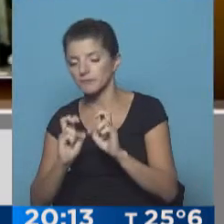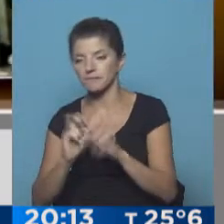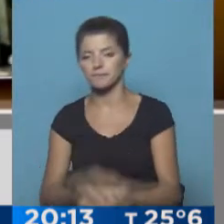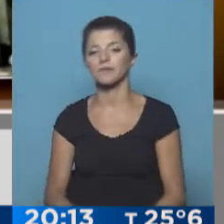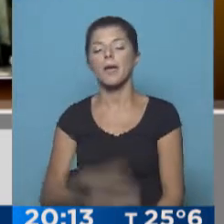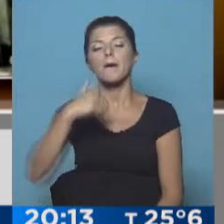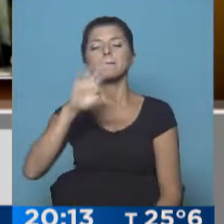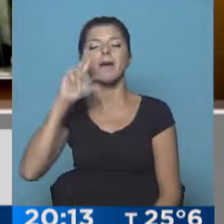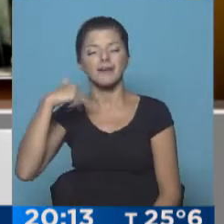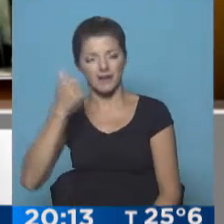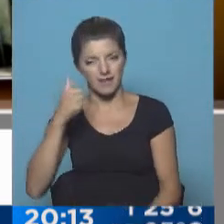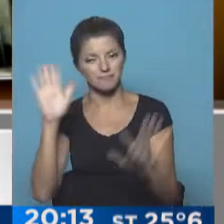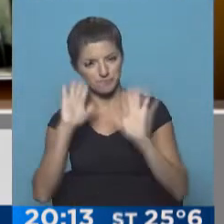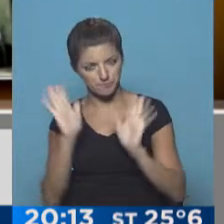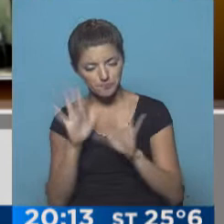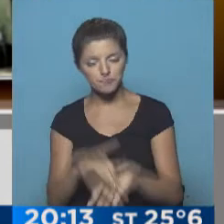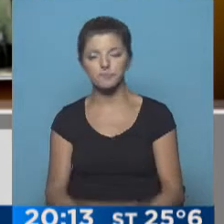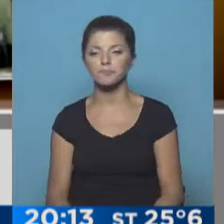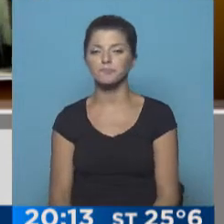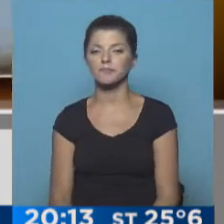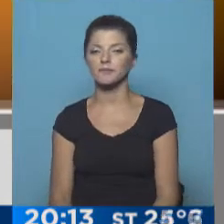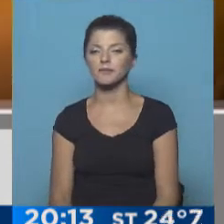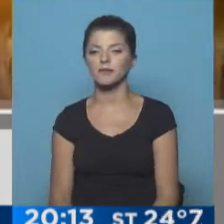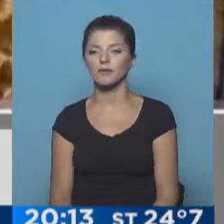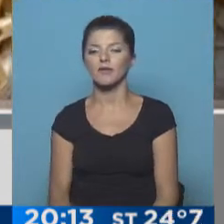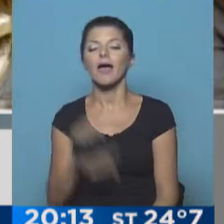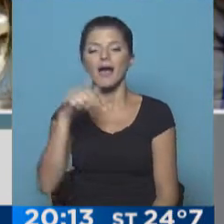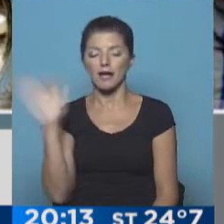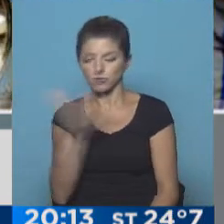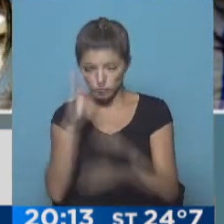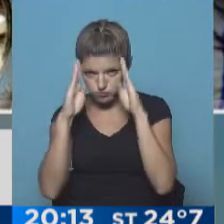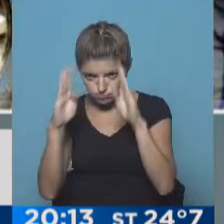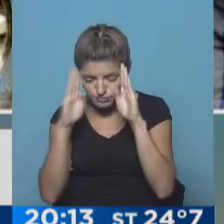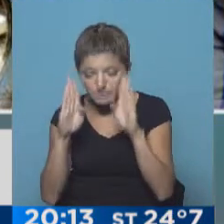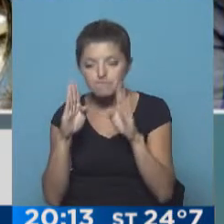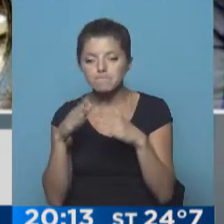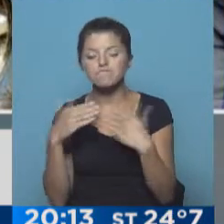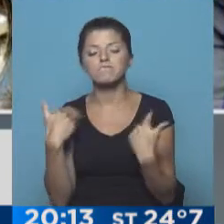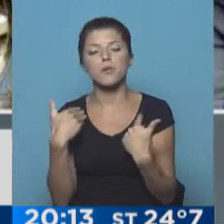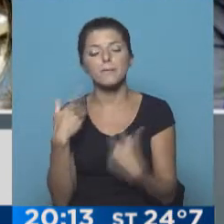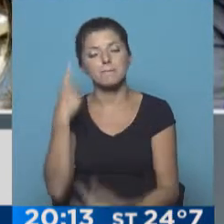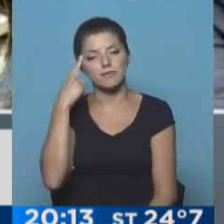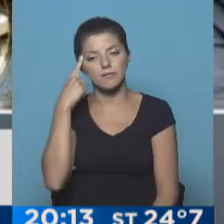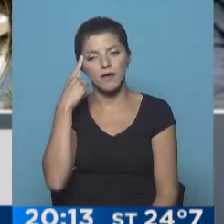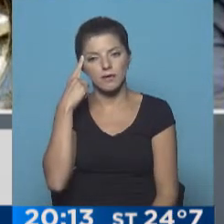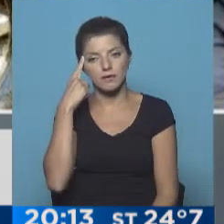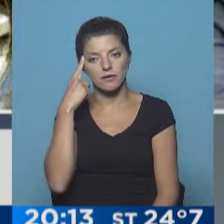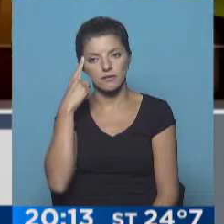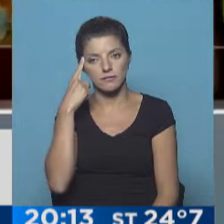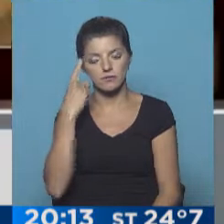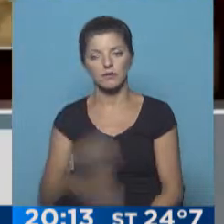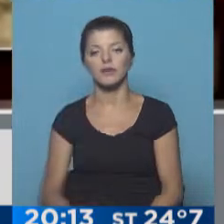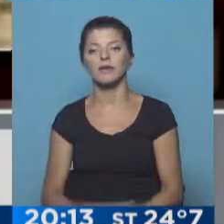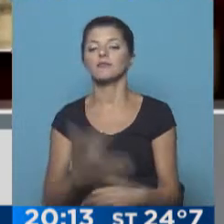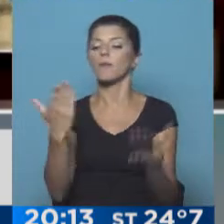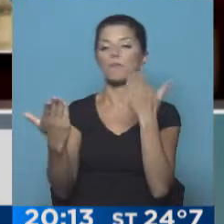Sáenz Peña, Mariana Carvajal lo saluda. Acá la expectativa, Mariana, tiene que ver con la posibilidad de que se haya cotejado el